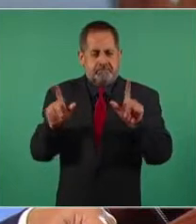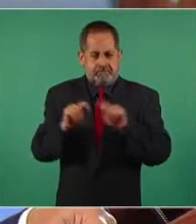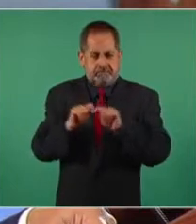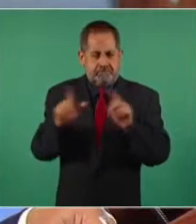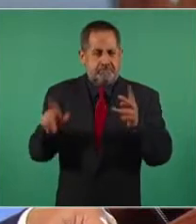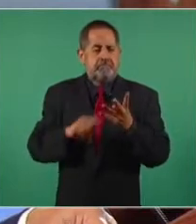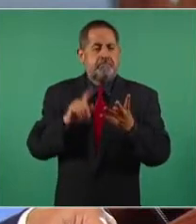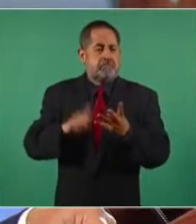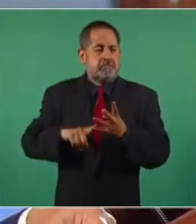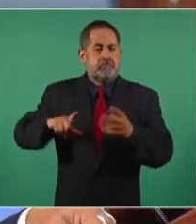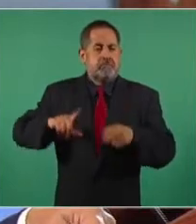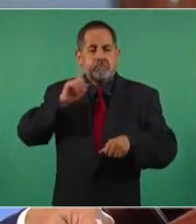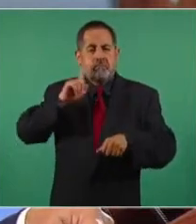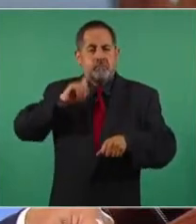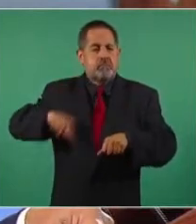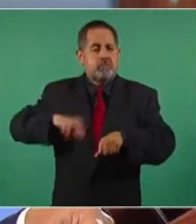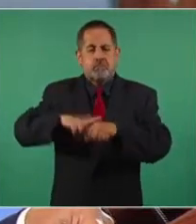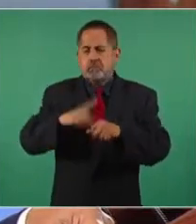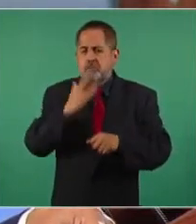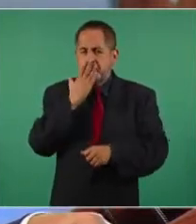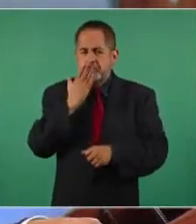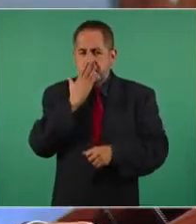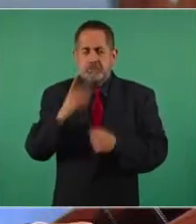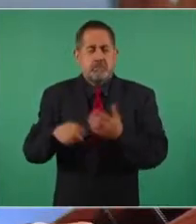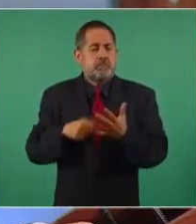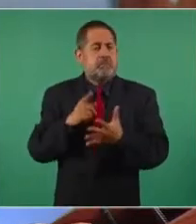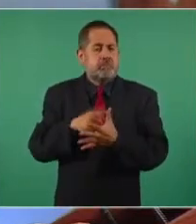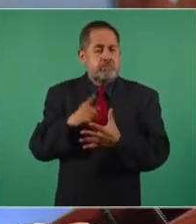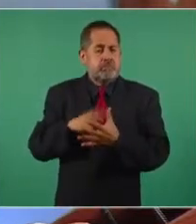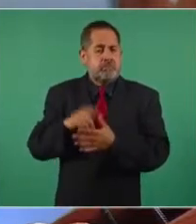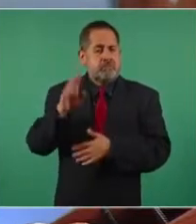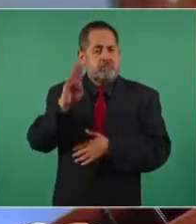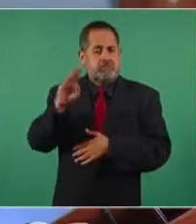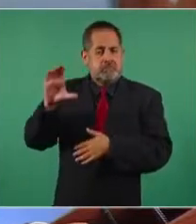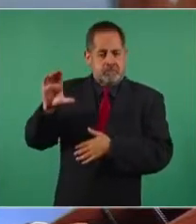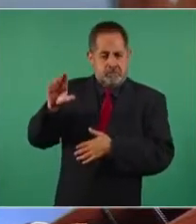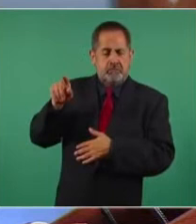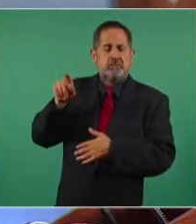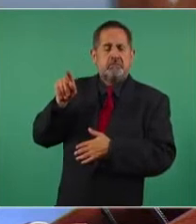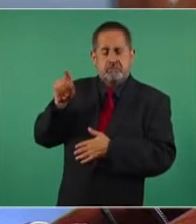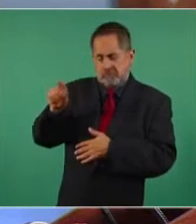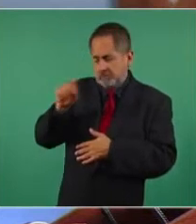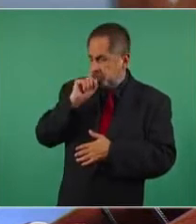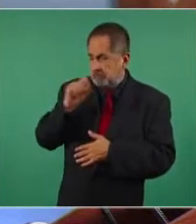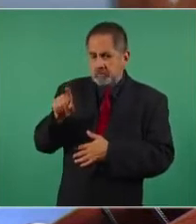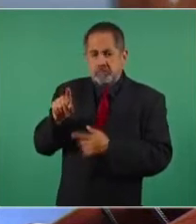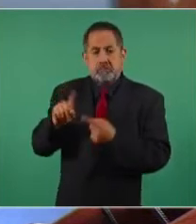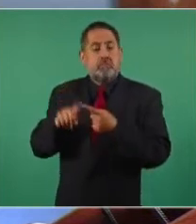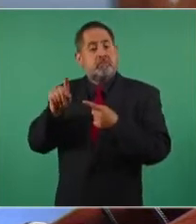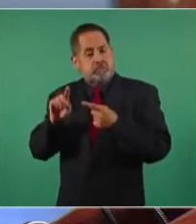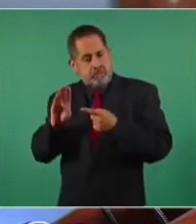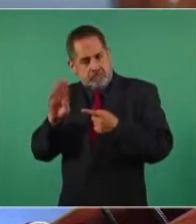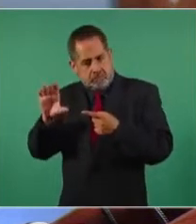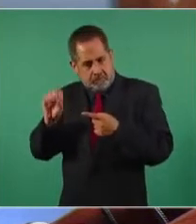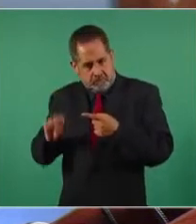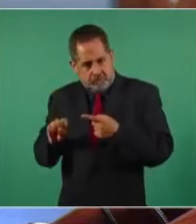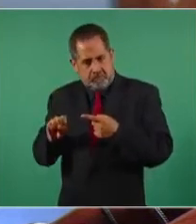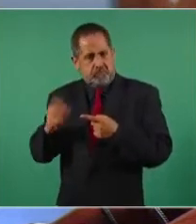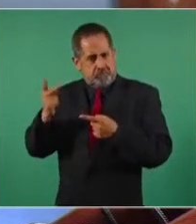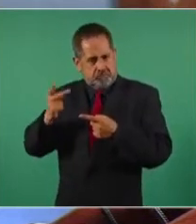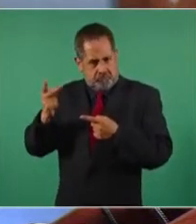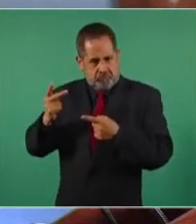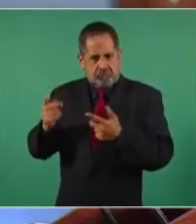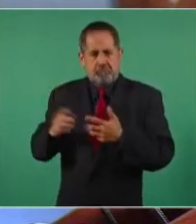gobernadora de sonora el gobernador de baja california y de baja california sur